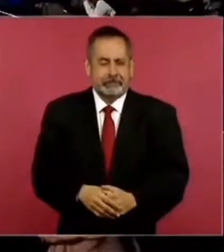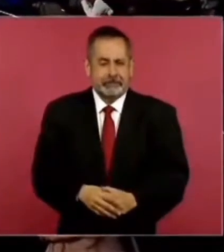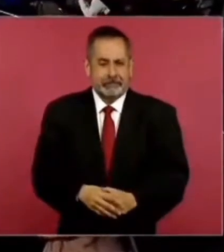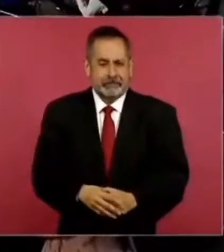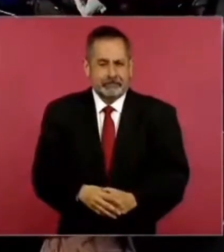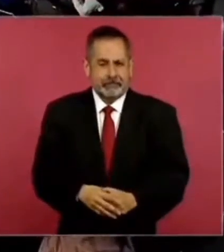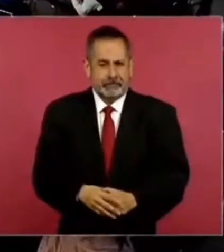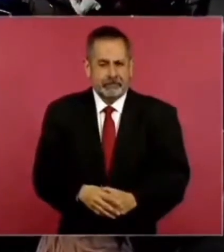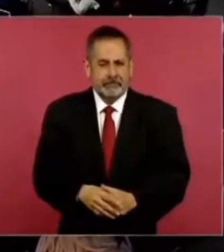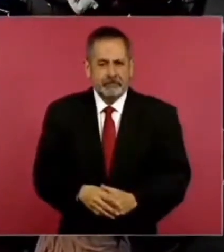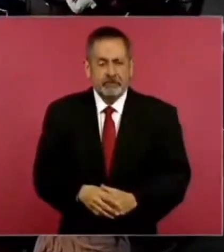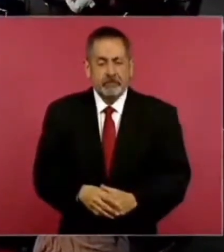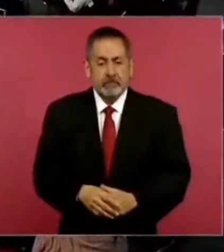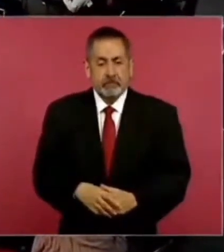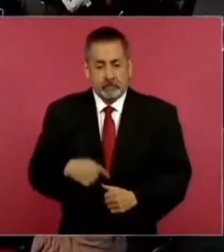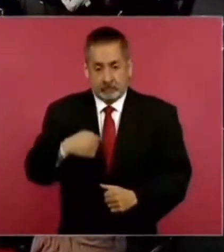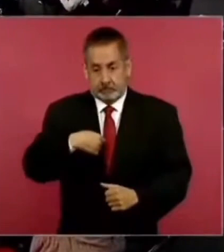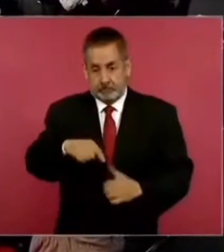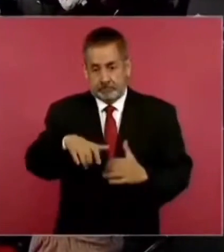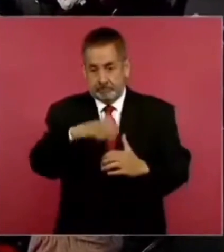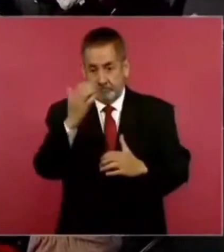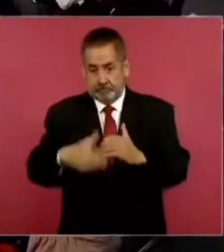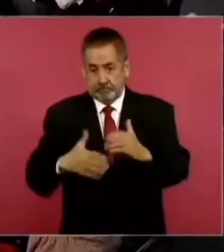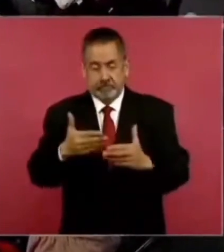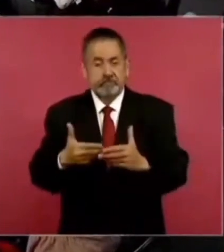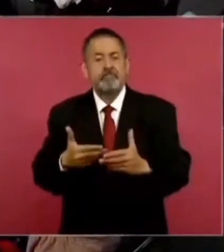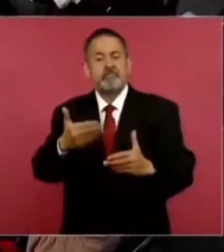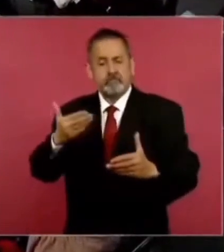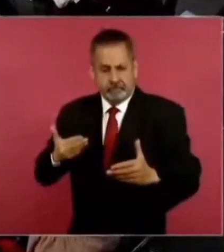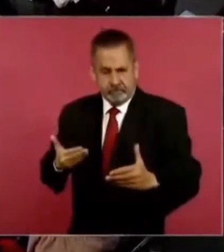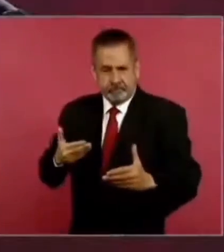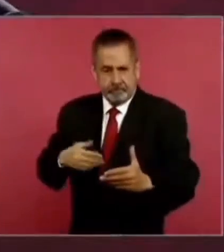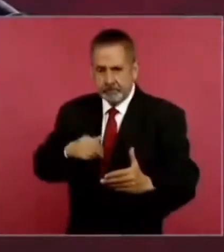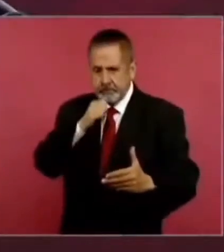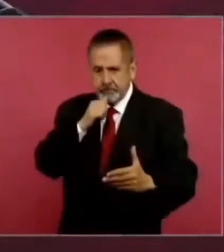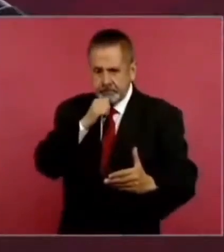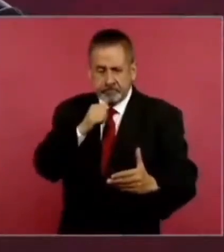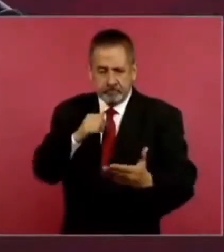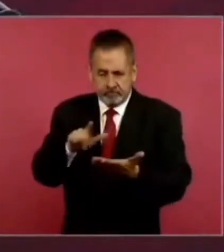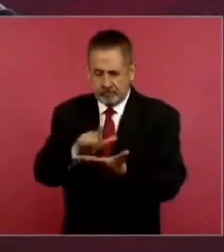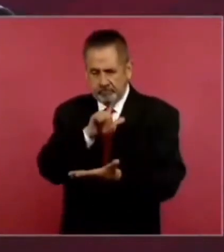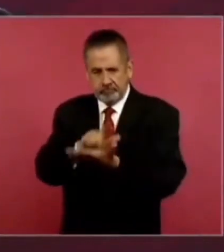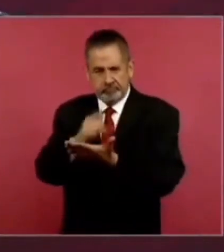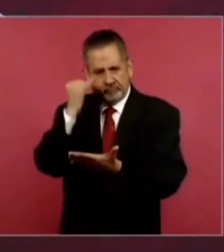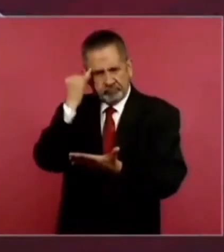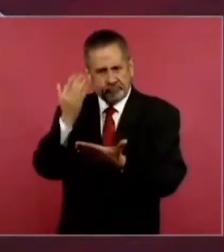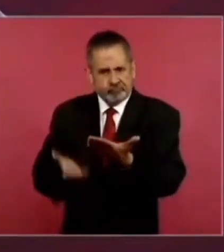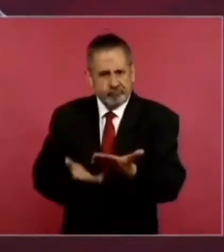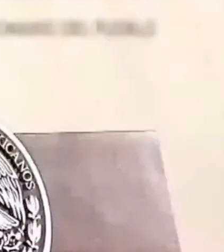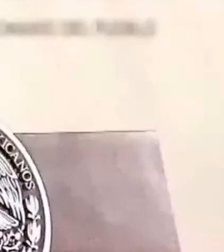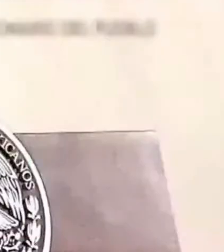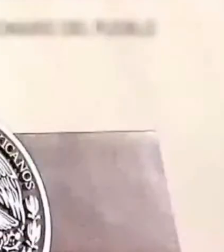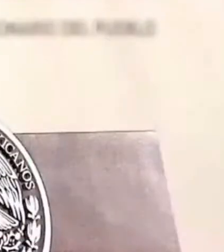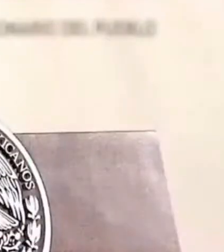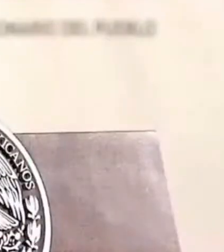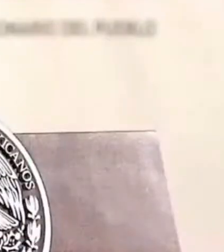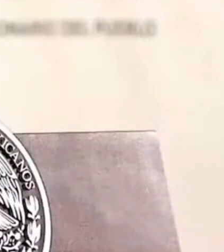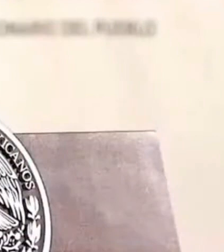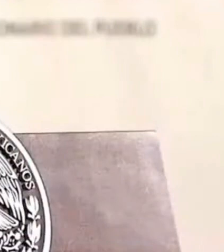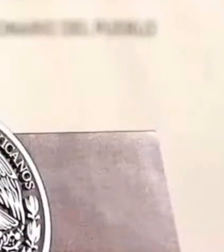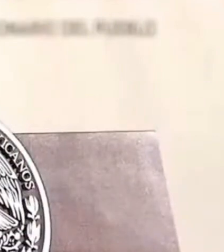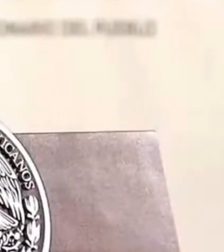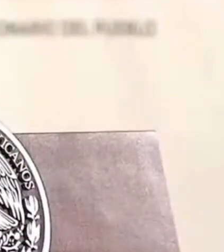Y antes de que yo termine, voy a volver a enviar una iniciativa porque quiero que la Guardia